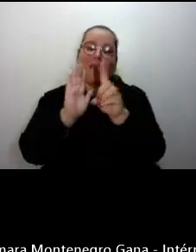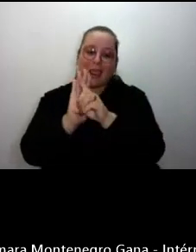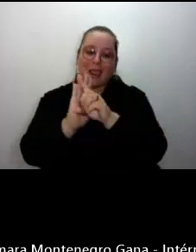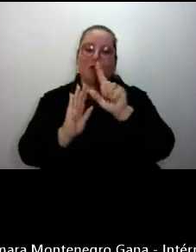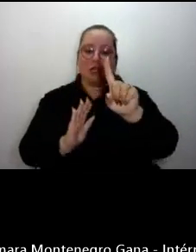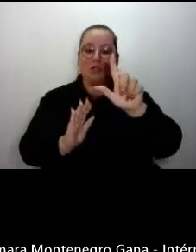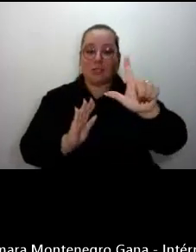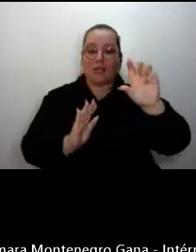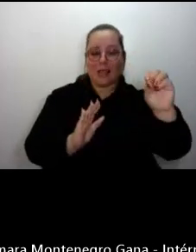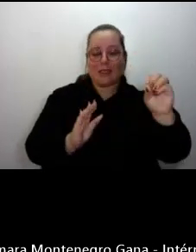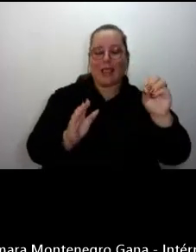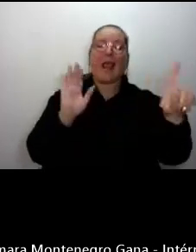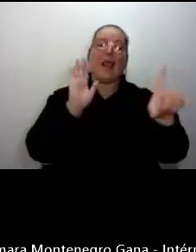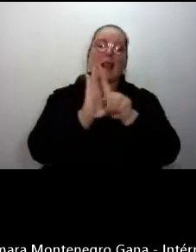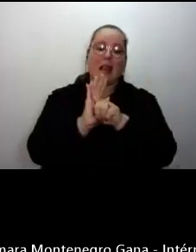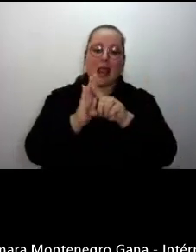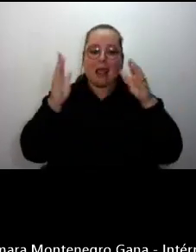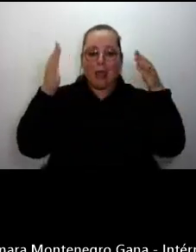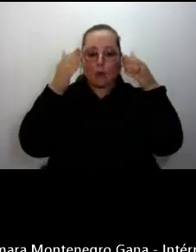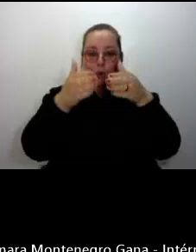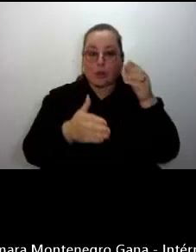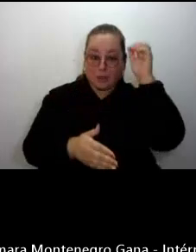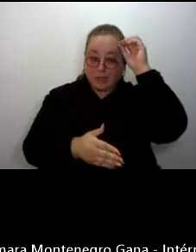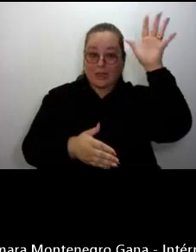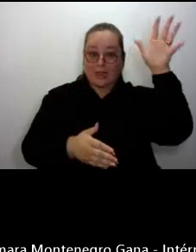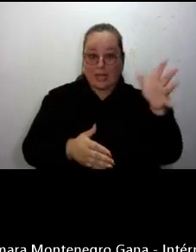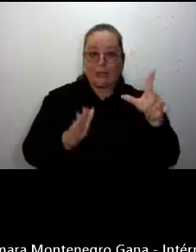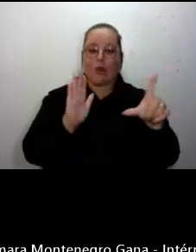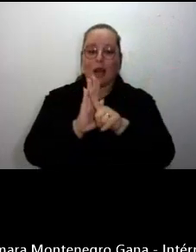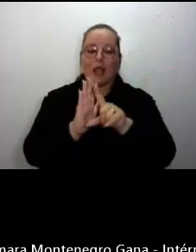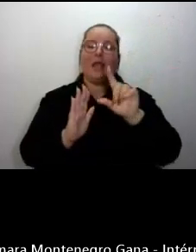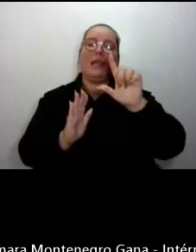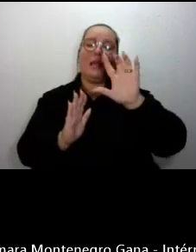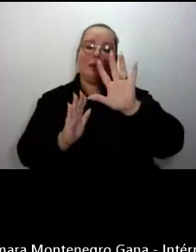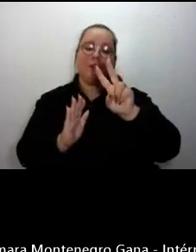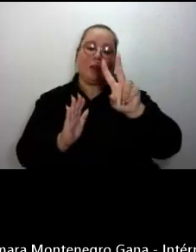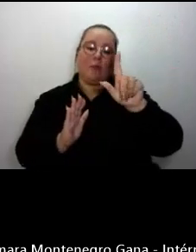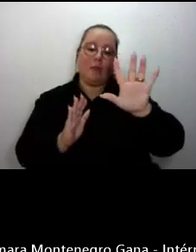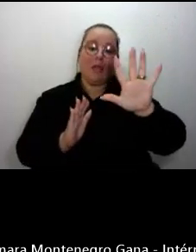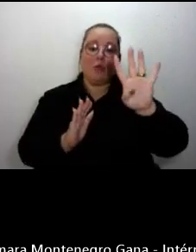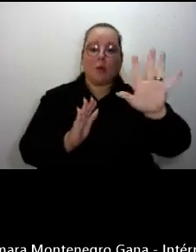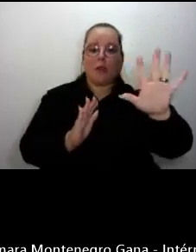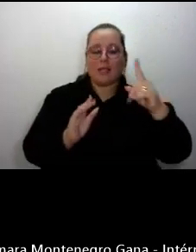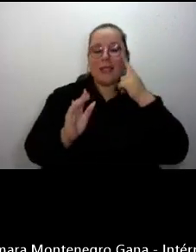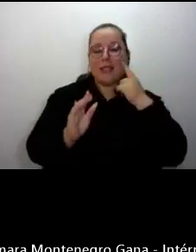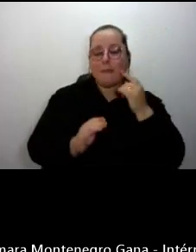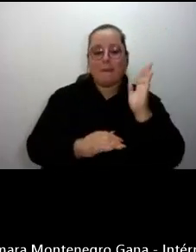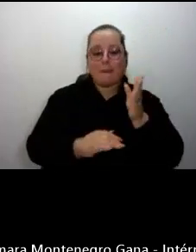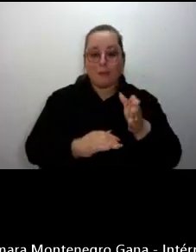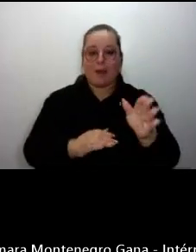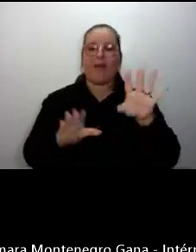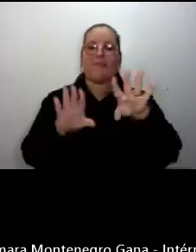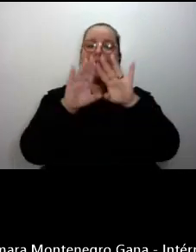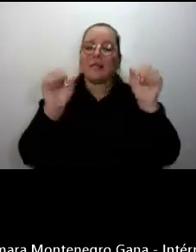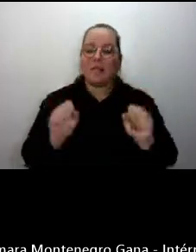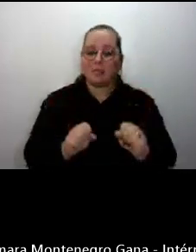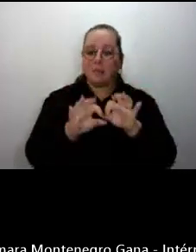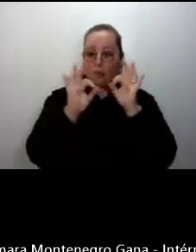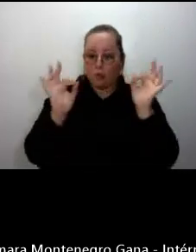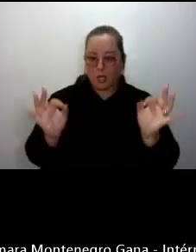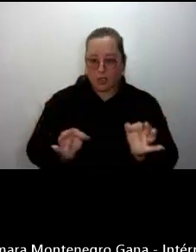de autismo, ¿cierto? La ley 21.545 viene a reforzar los elementos asociados a la permanencia en el sistema educativo,